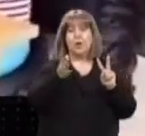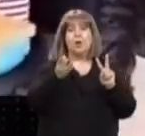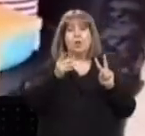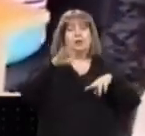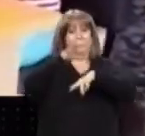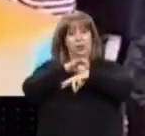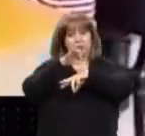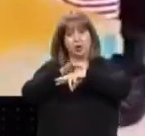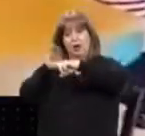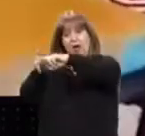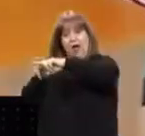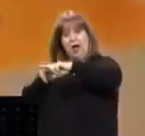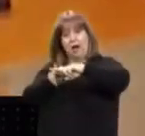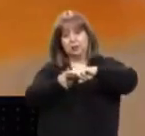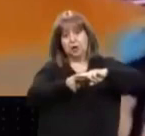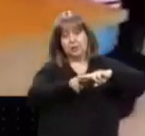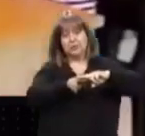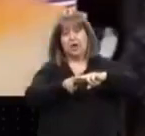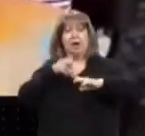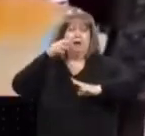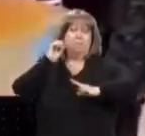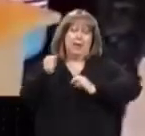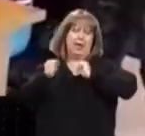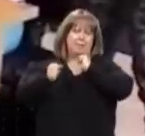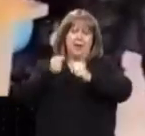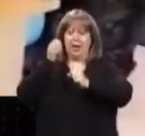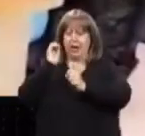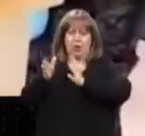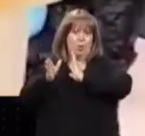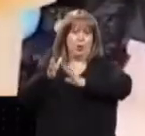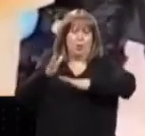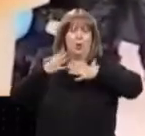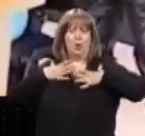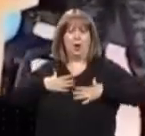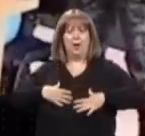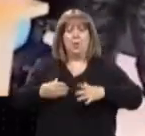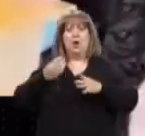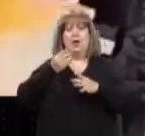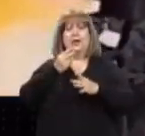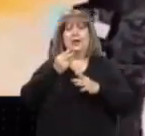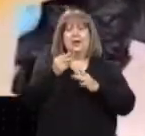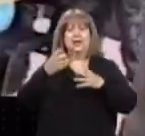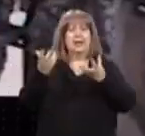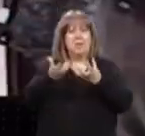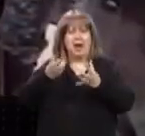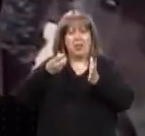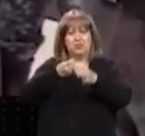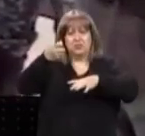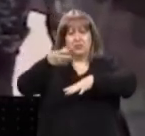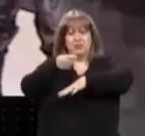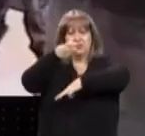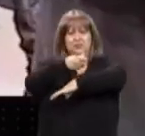autopsia de este pequeño, por la cantidad de golpes que recibió, quemaduras en su cuerpo.